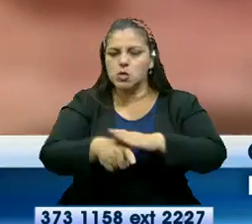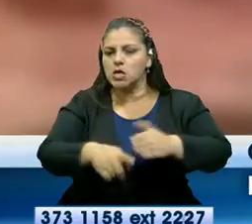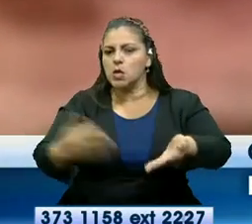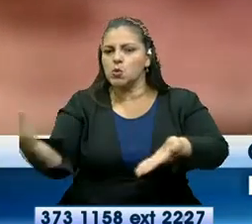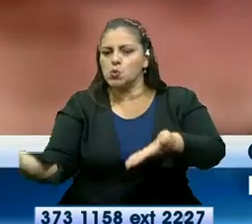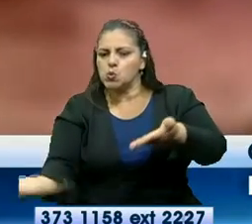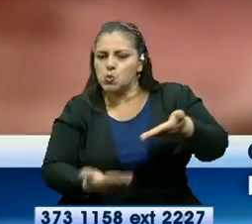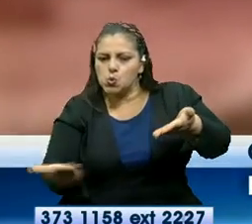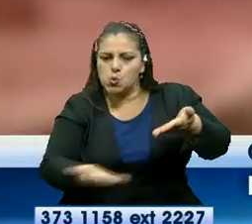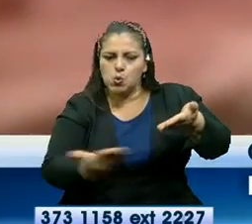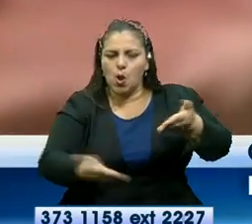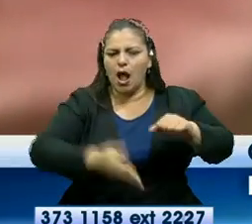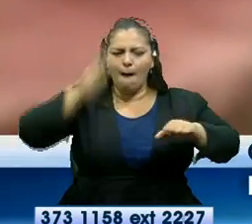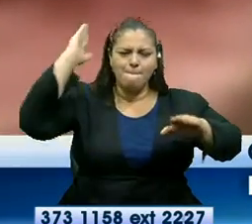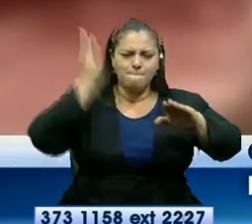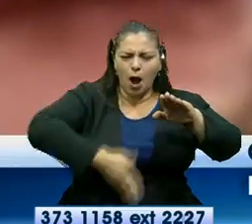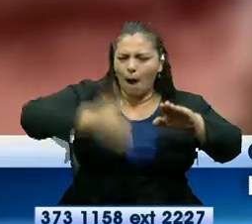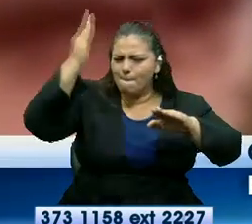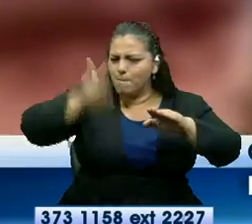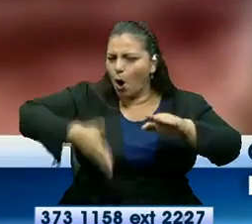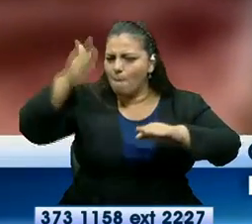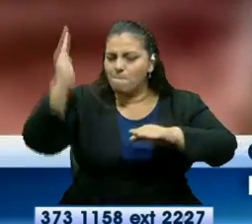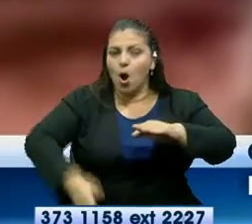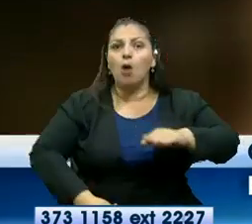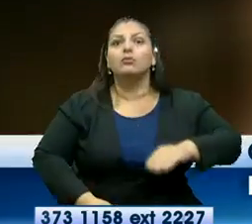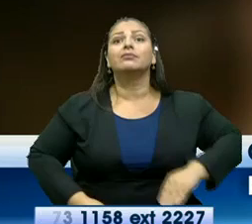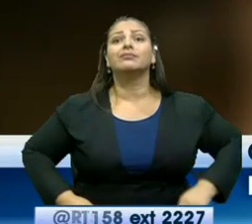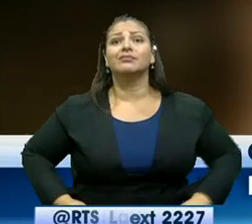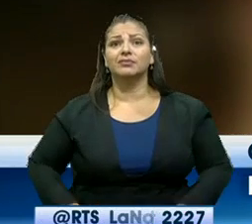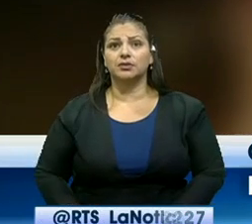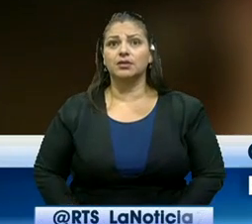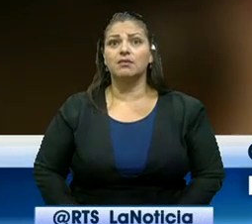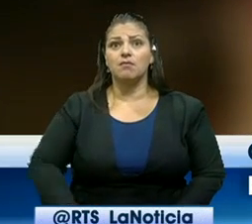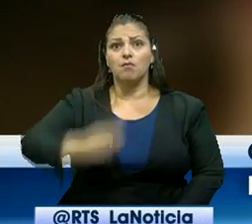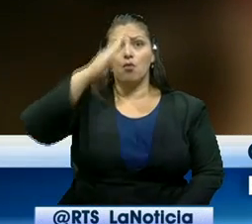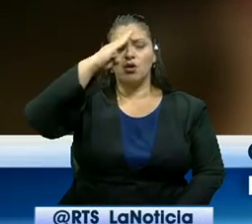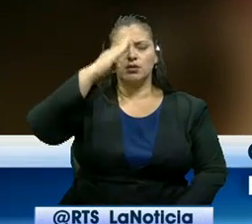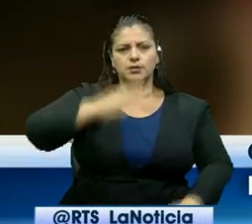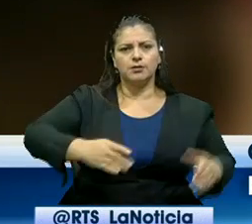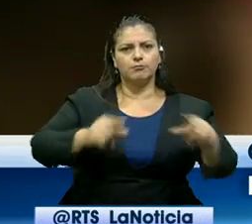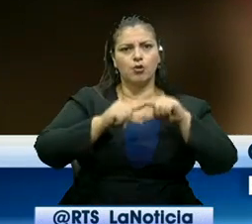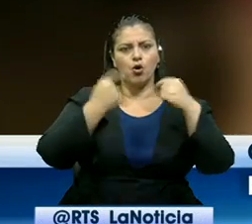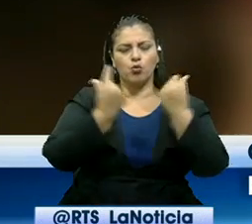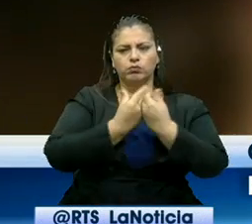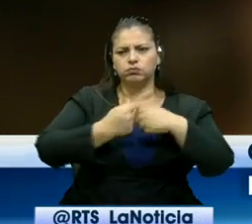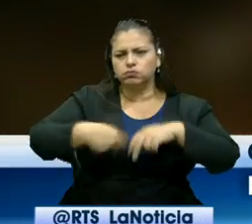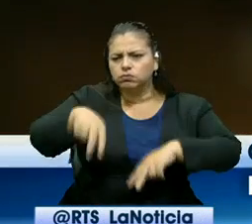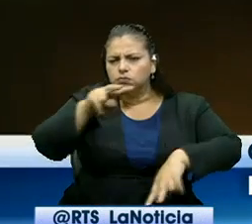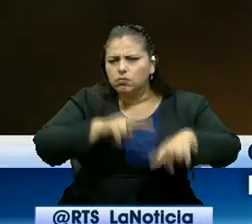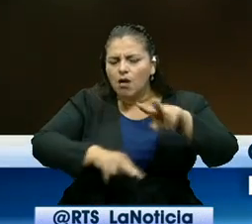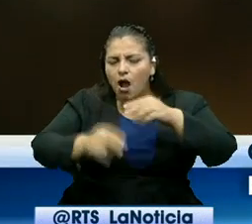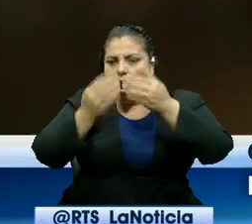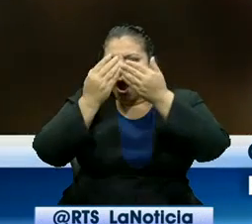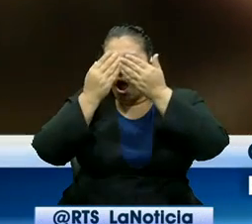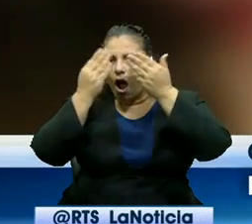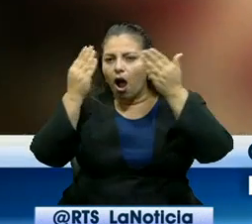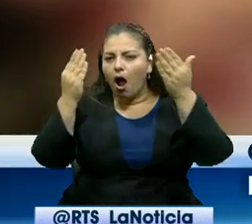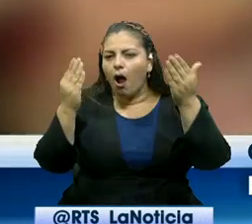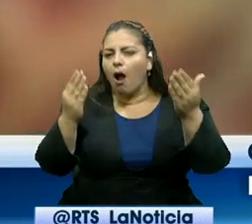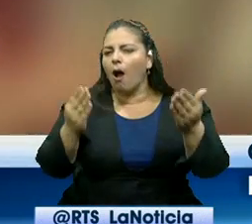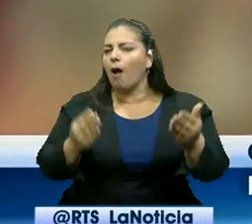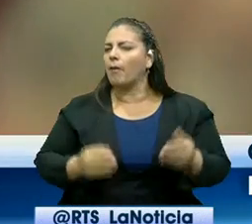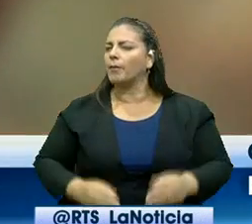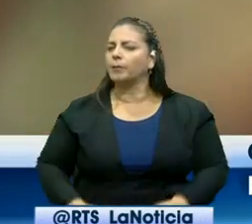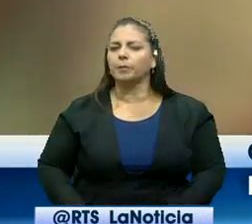UICA vigilaron los movimientos y, luego de confirmar que a diario faenaban ganado vacuno y porcino, tramitaron la orden de allanamiento